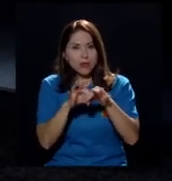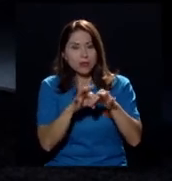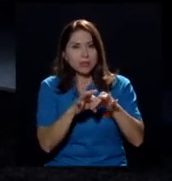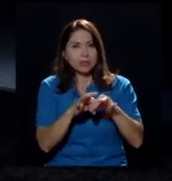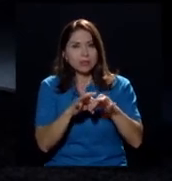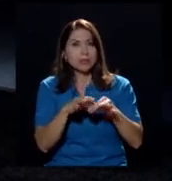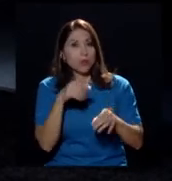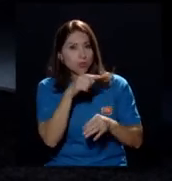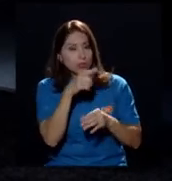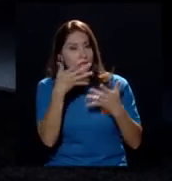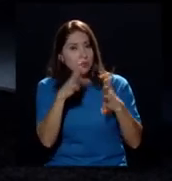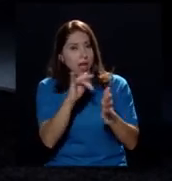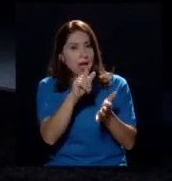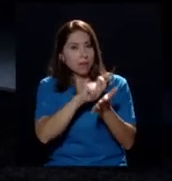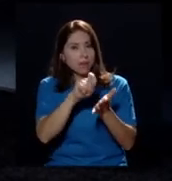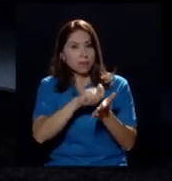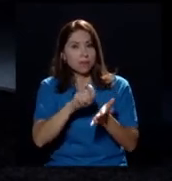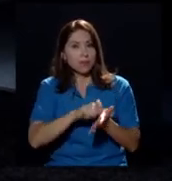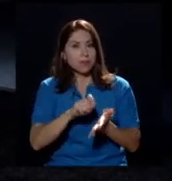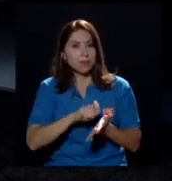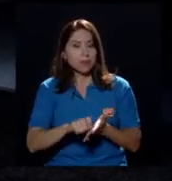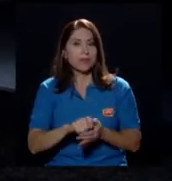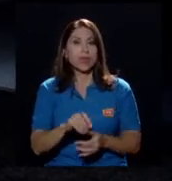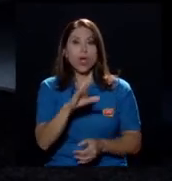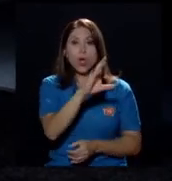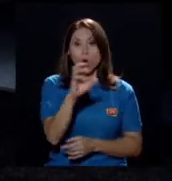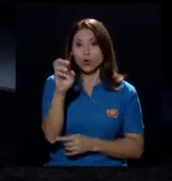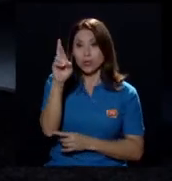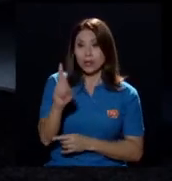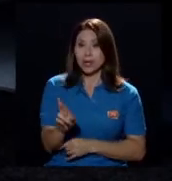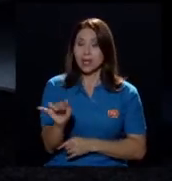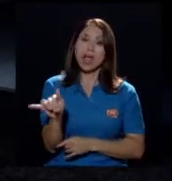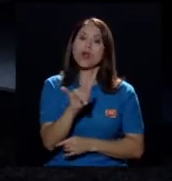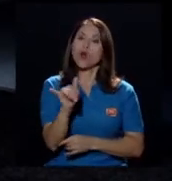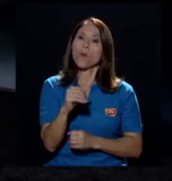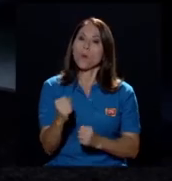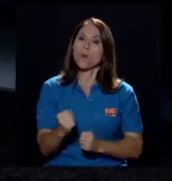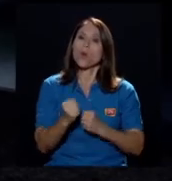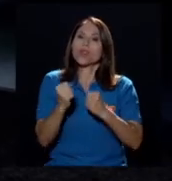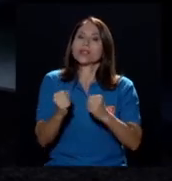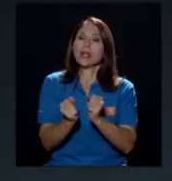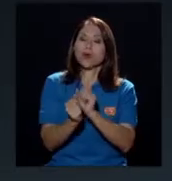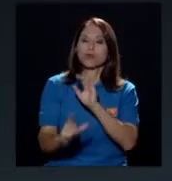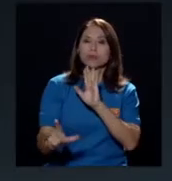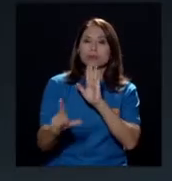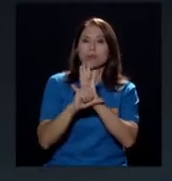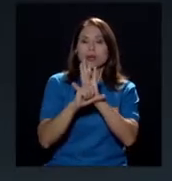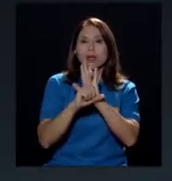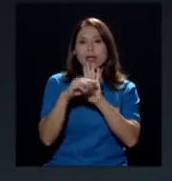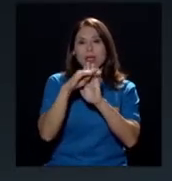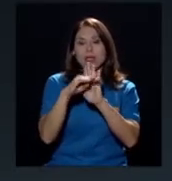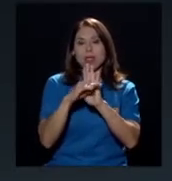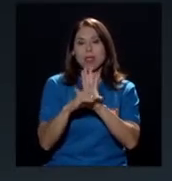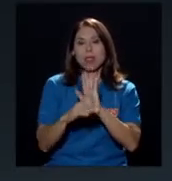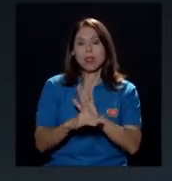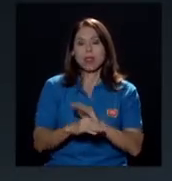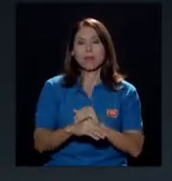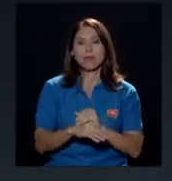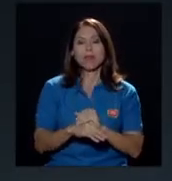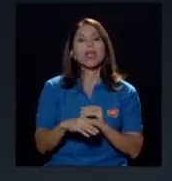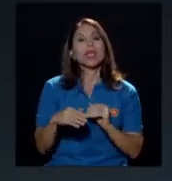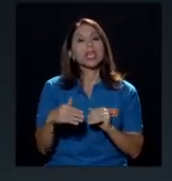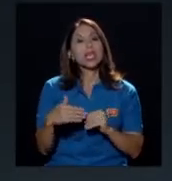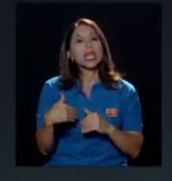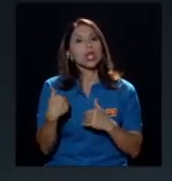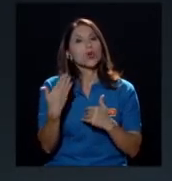usted destaca costa rica como potencia normativa es el penúltimo y luego plantea